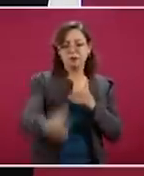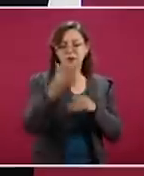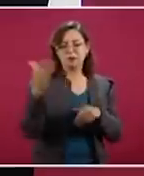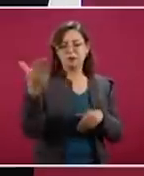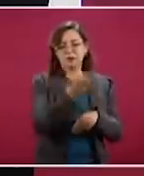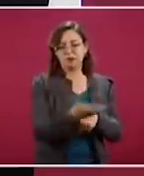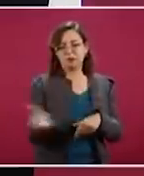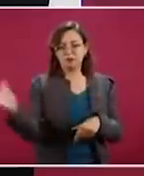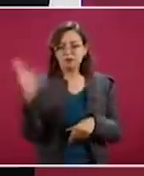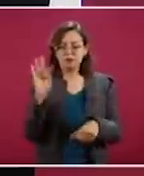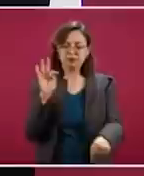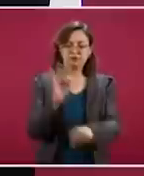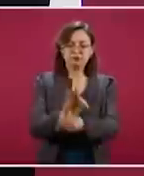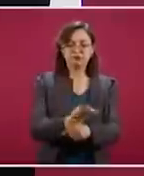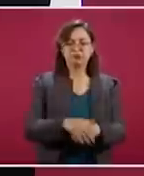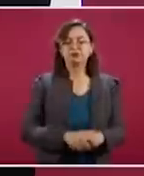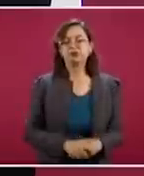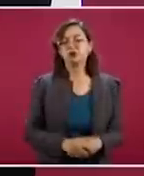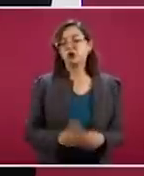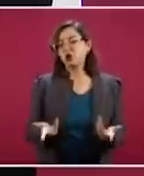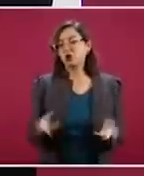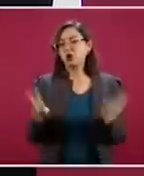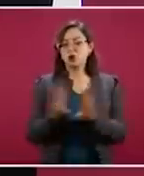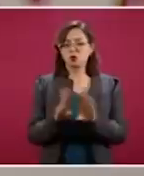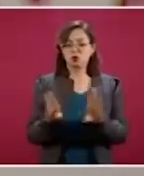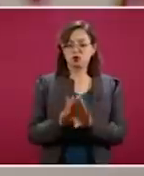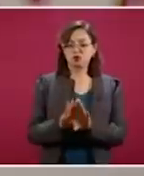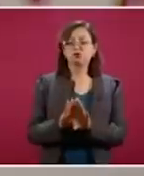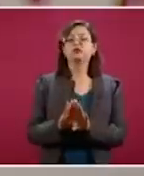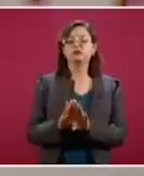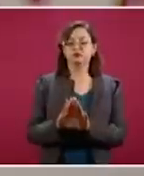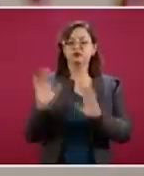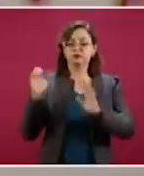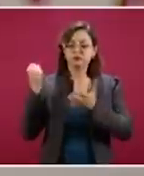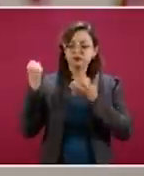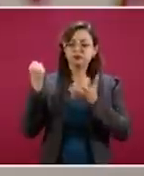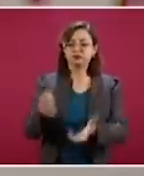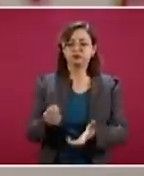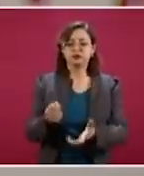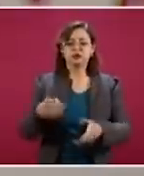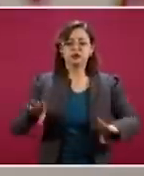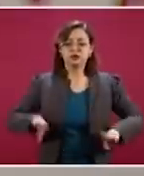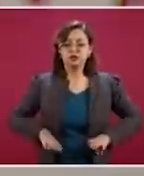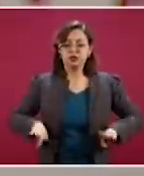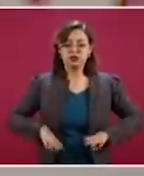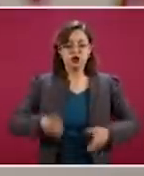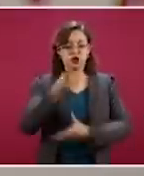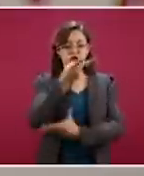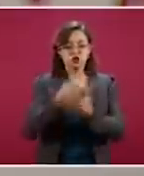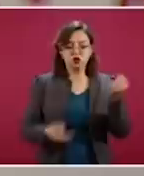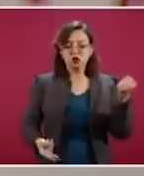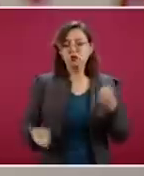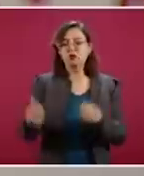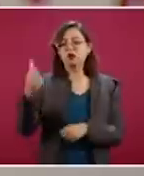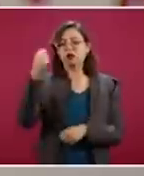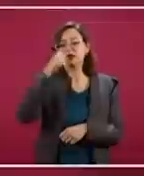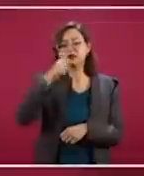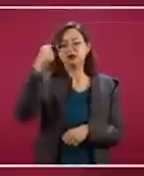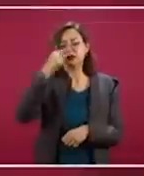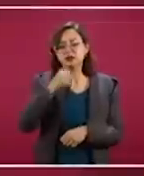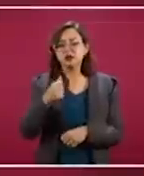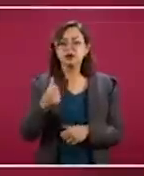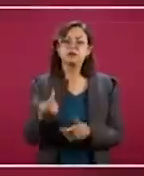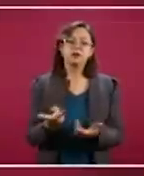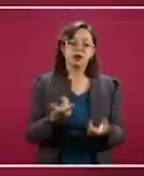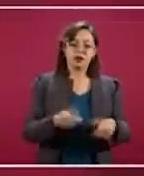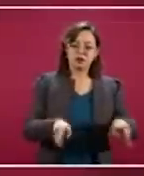tienen. Todo esto se hace a través de la inversión. Como sabemos, la inversión tiene un carácter dual, jala la demanda y por lo tanto